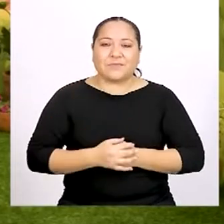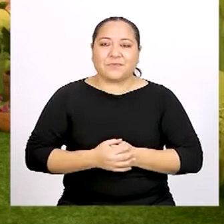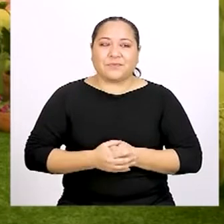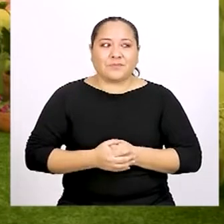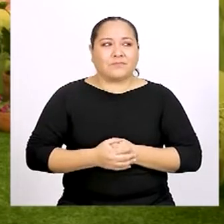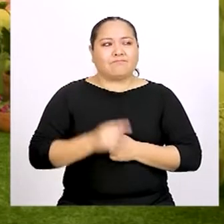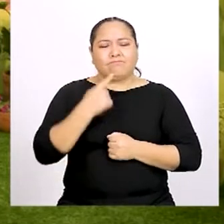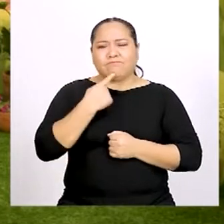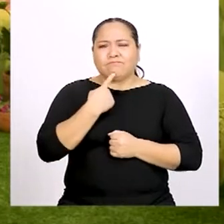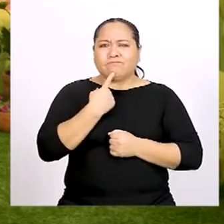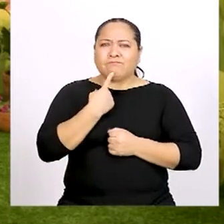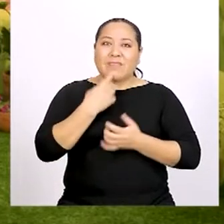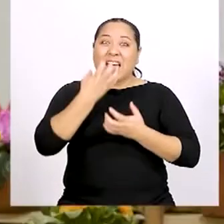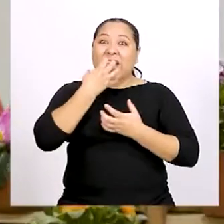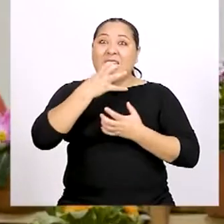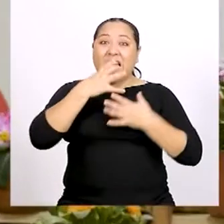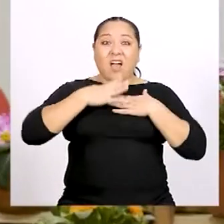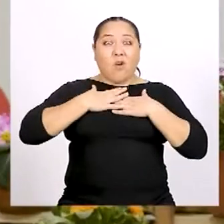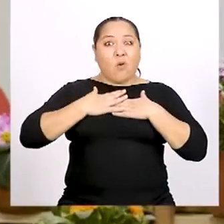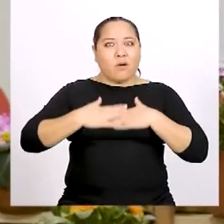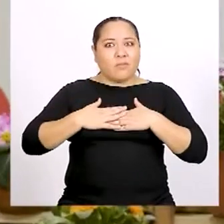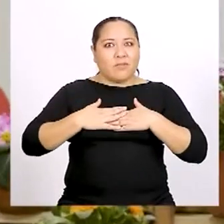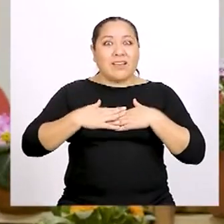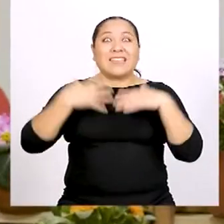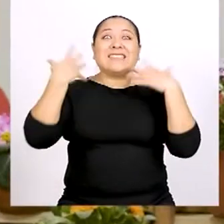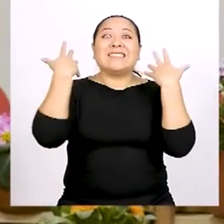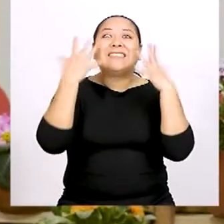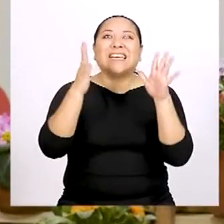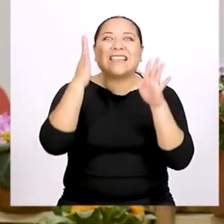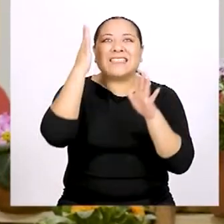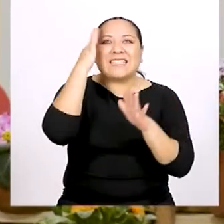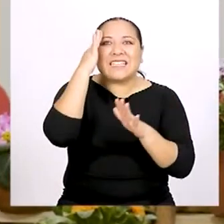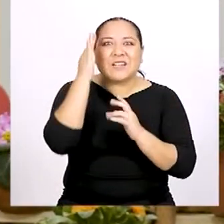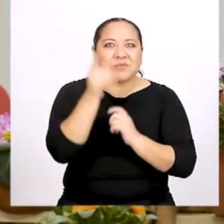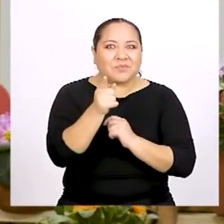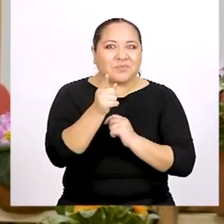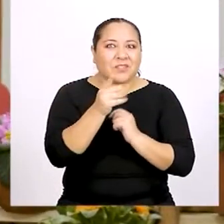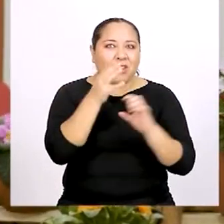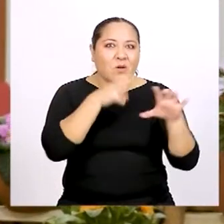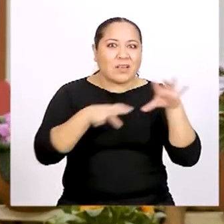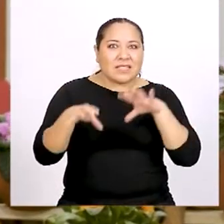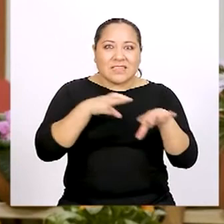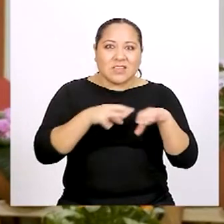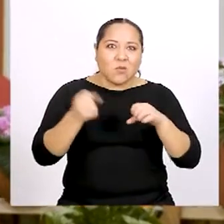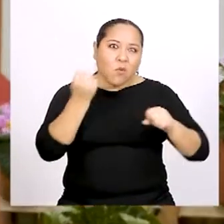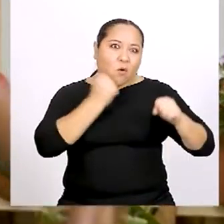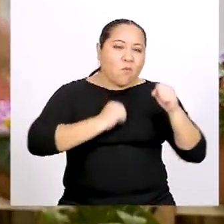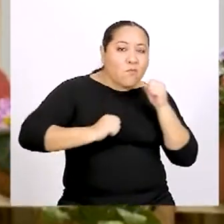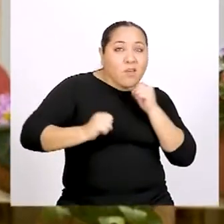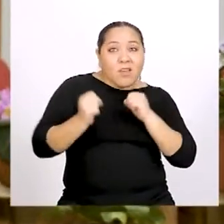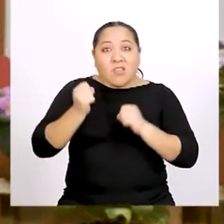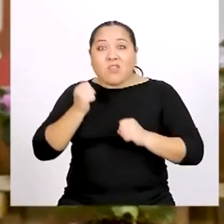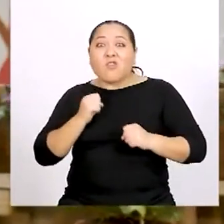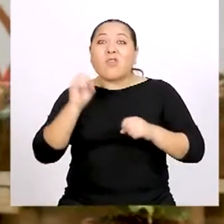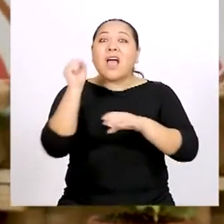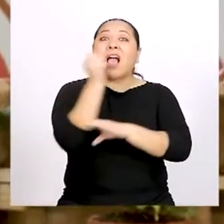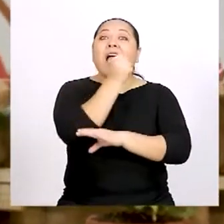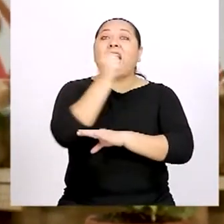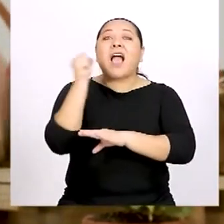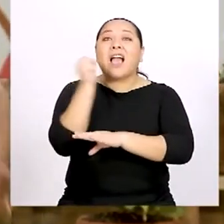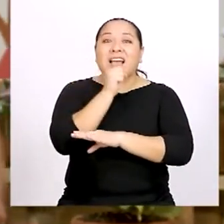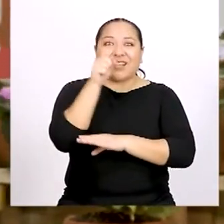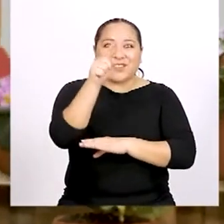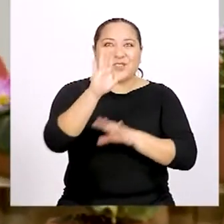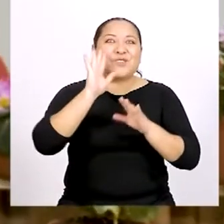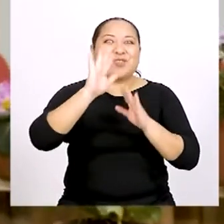sí. Vamos a calentar nuestro cuerpo. ¡Oh! Ya sé. Lo vamos a hacer moviéndonos al ritmo de